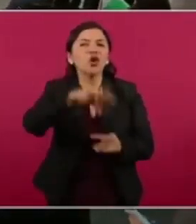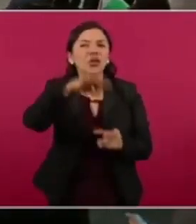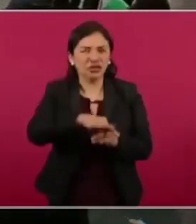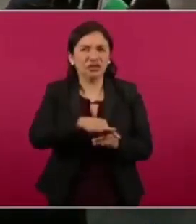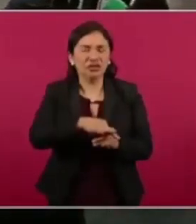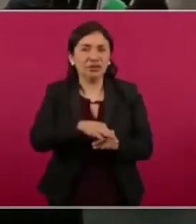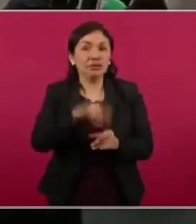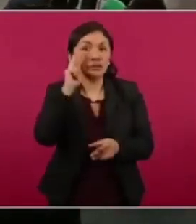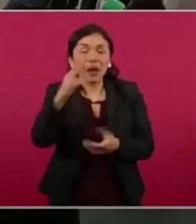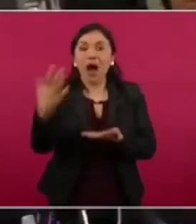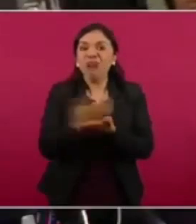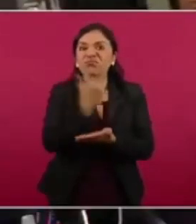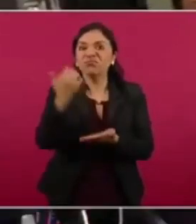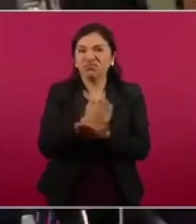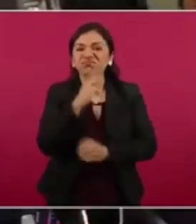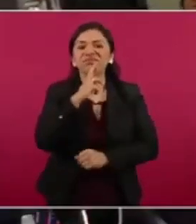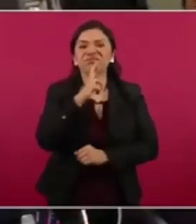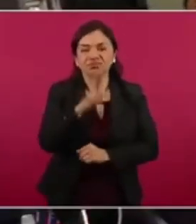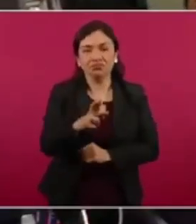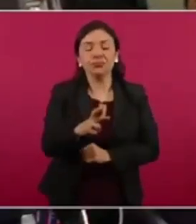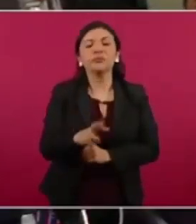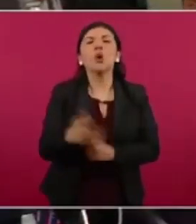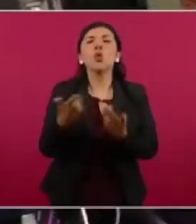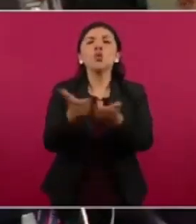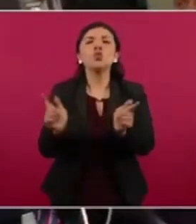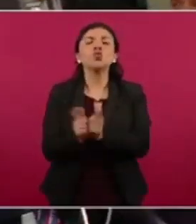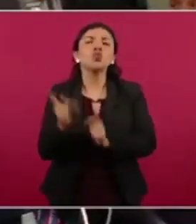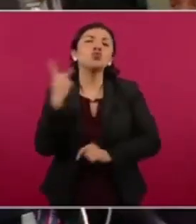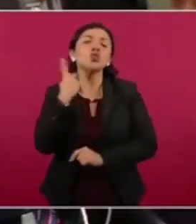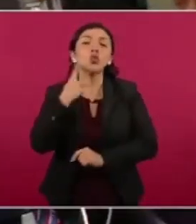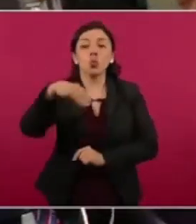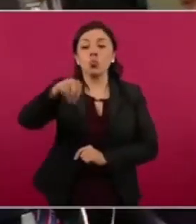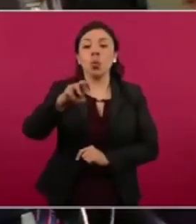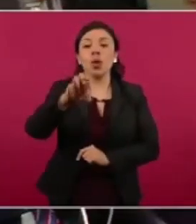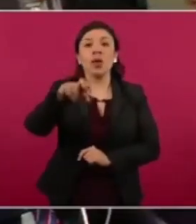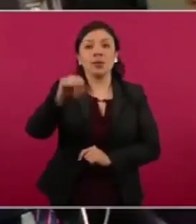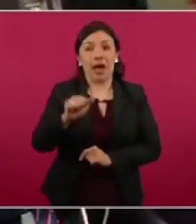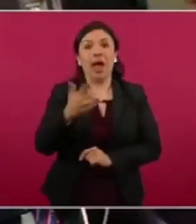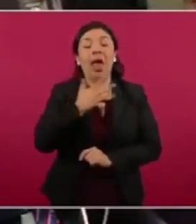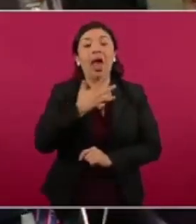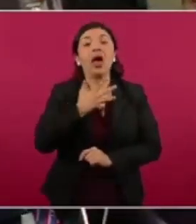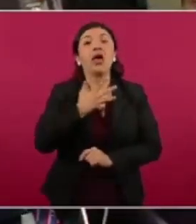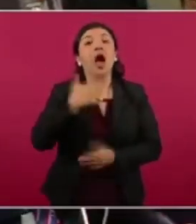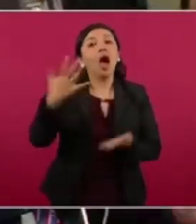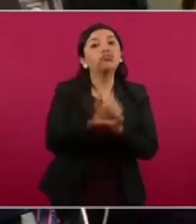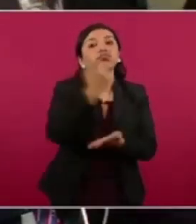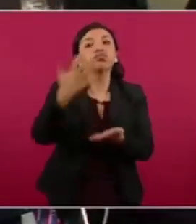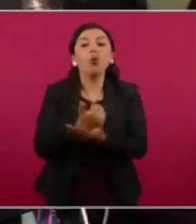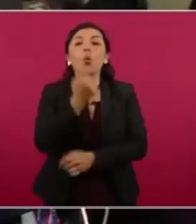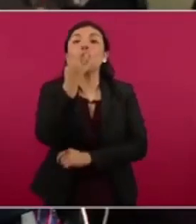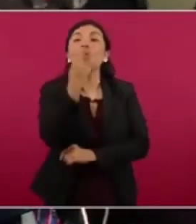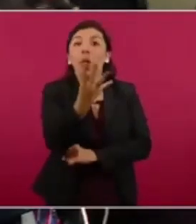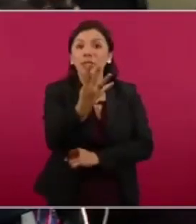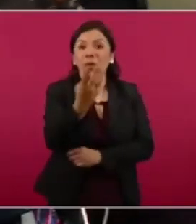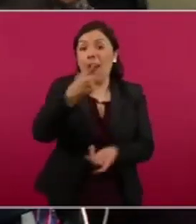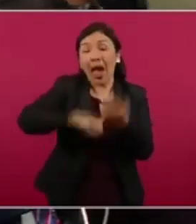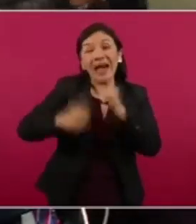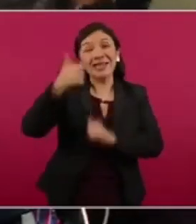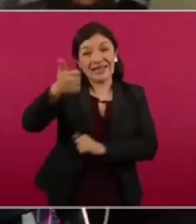día de ayer, el partido Morena ganó 4 de 6 de los 6 estados,